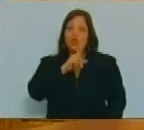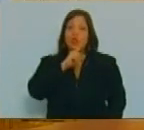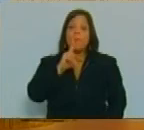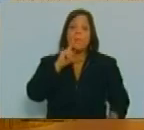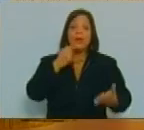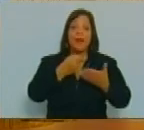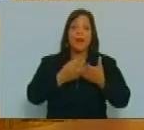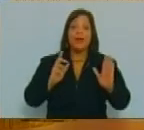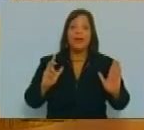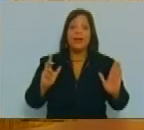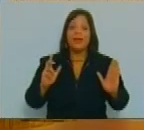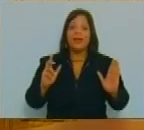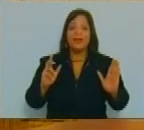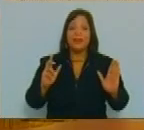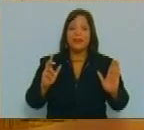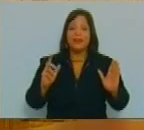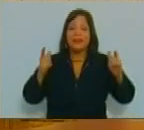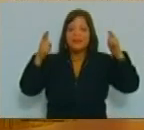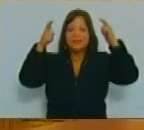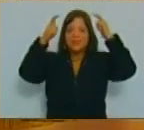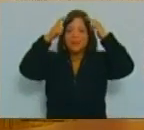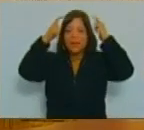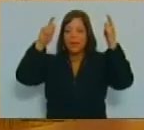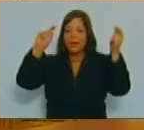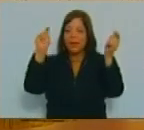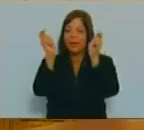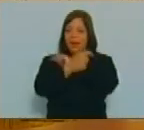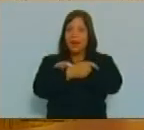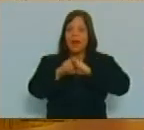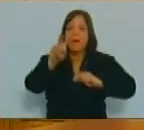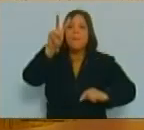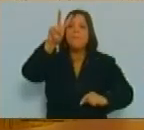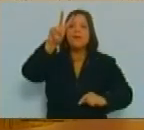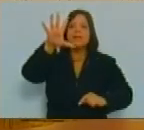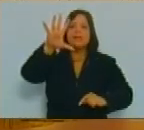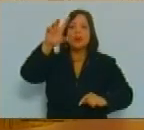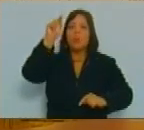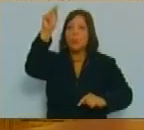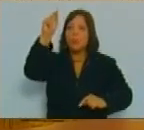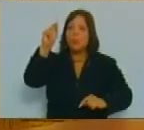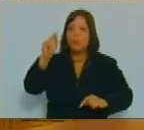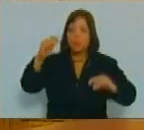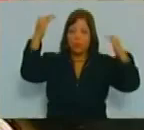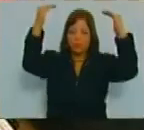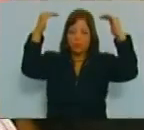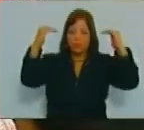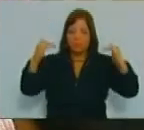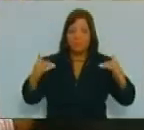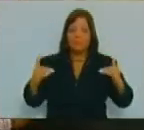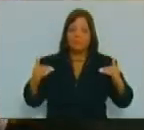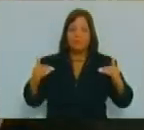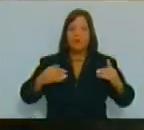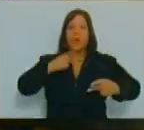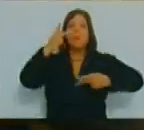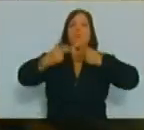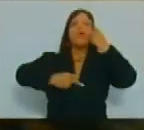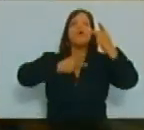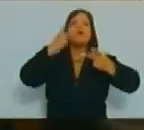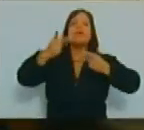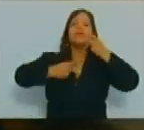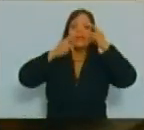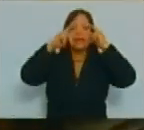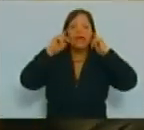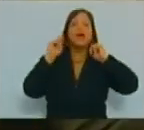comandante hugo chávez la transformó en 25 puntos de cuenta y se convirtió una política